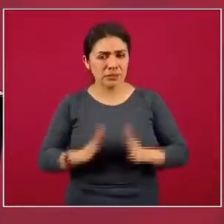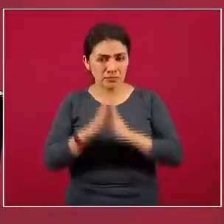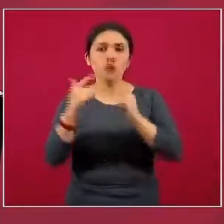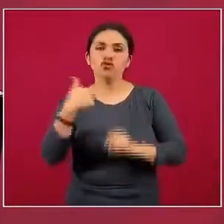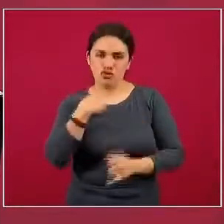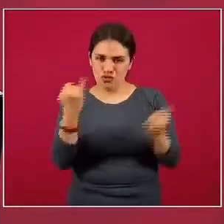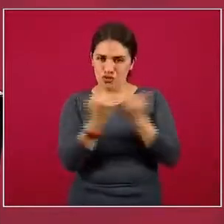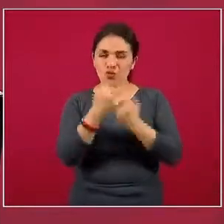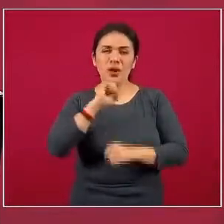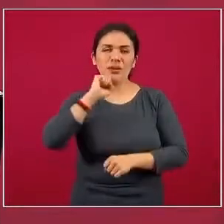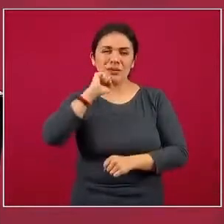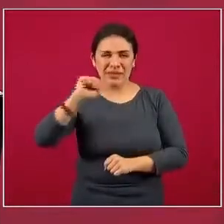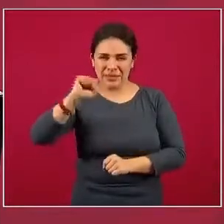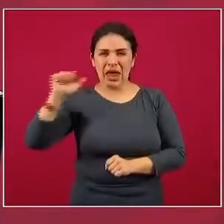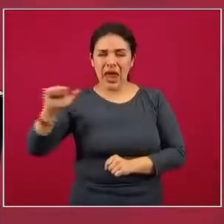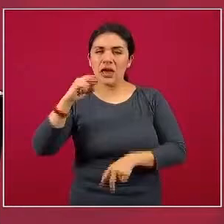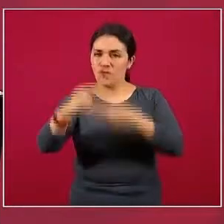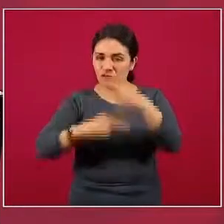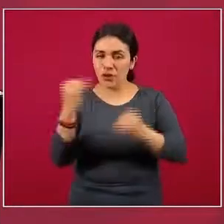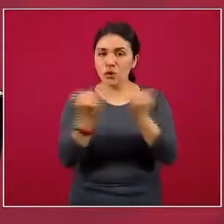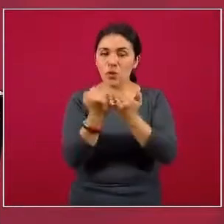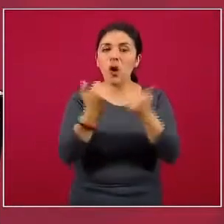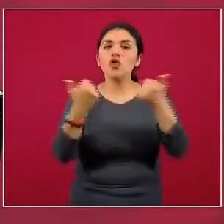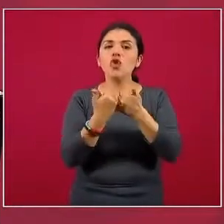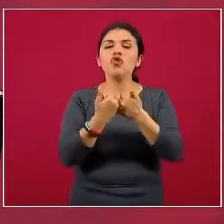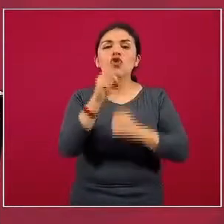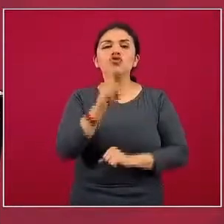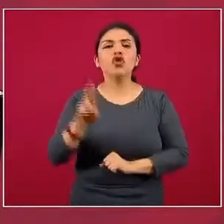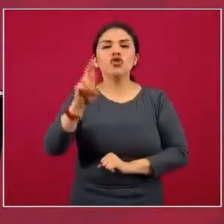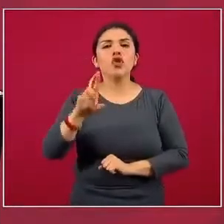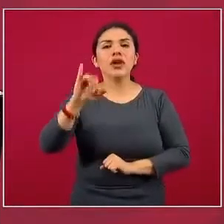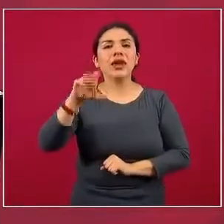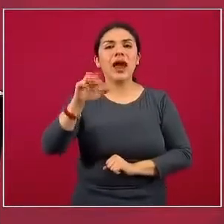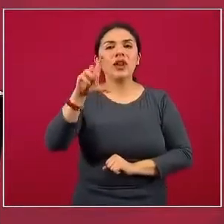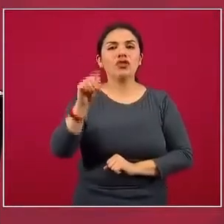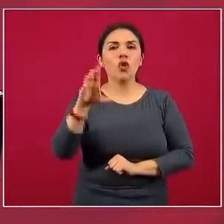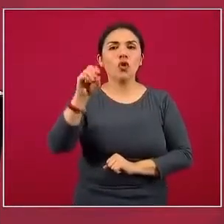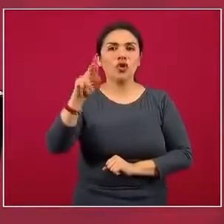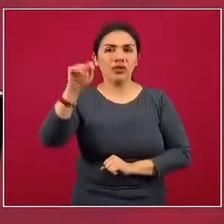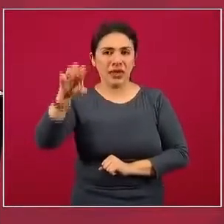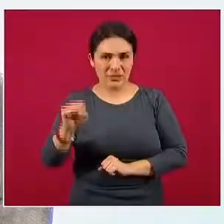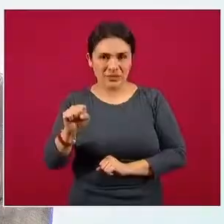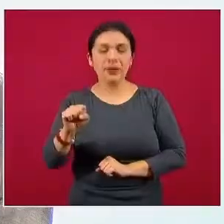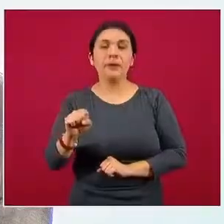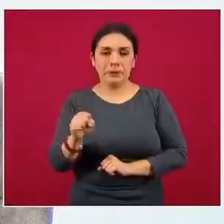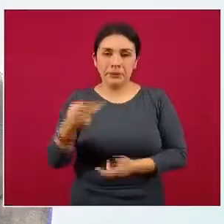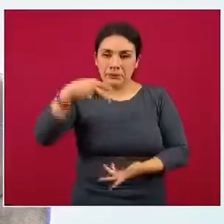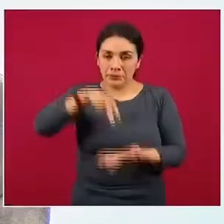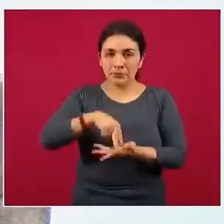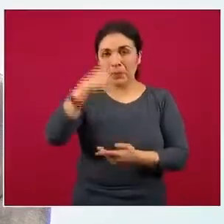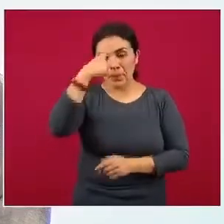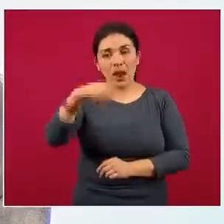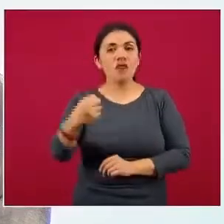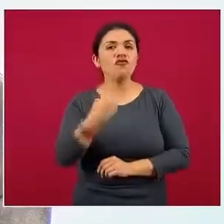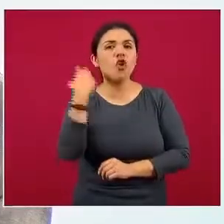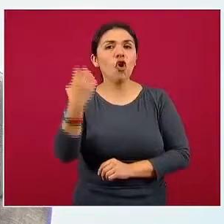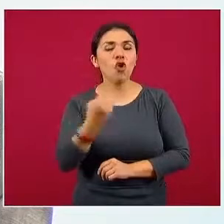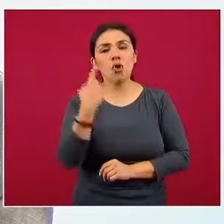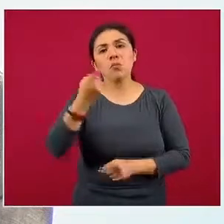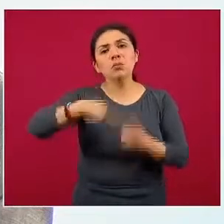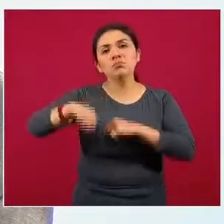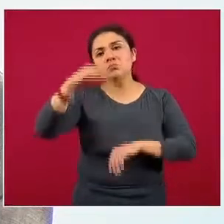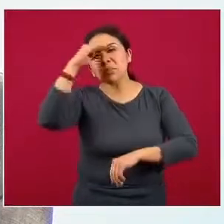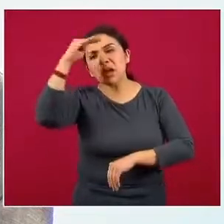participamos, porque también la Secretaría de Salud lo hizo, en este caso a través del doctor Ricardo Cortés Alcalá, en un foro de reflexión